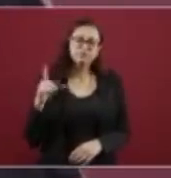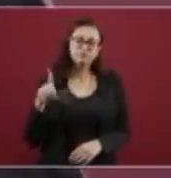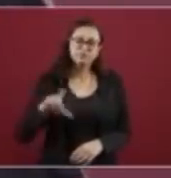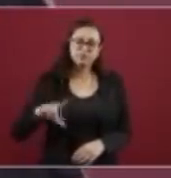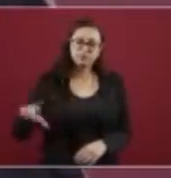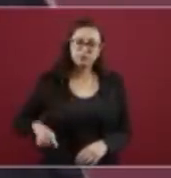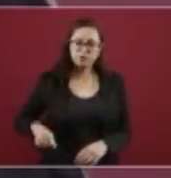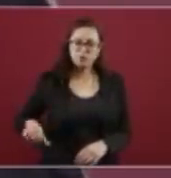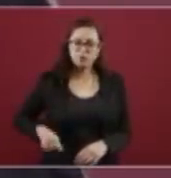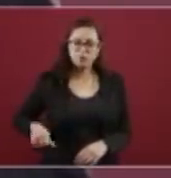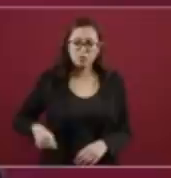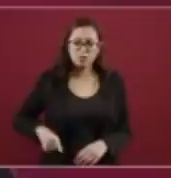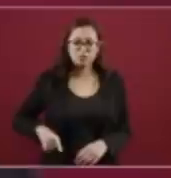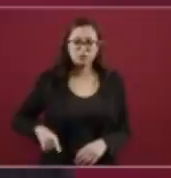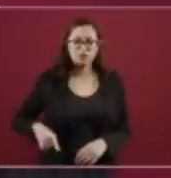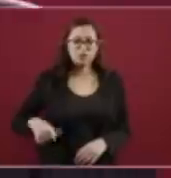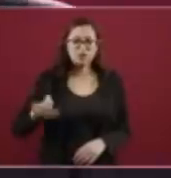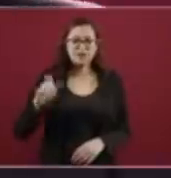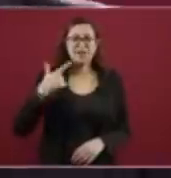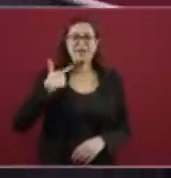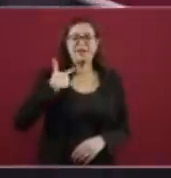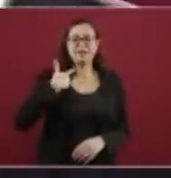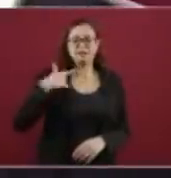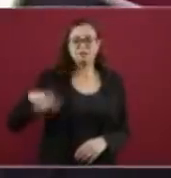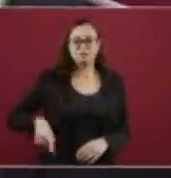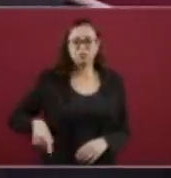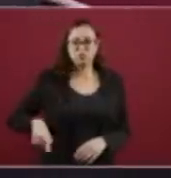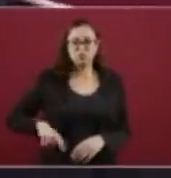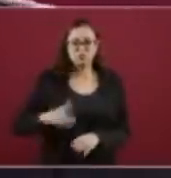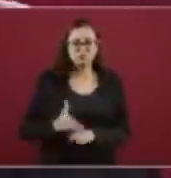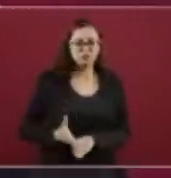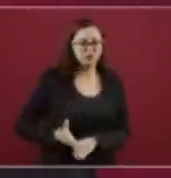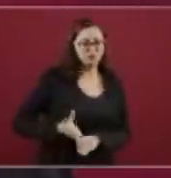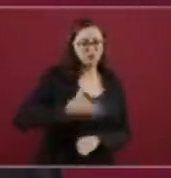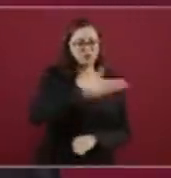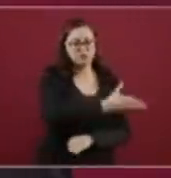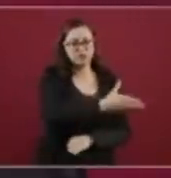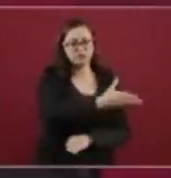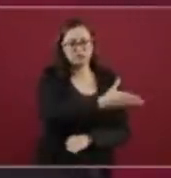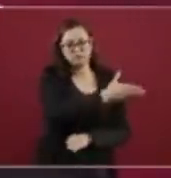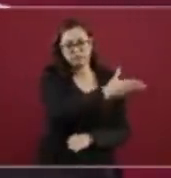se heredó es como un elefante reumático,